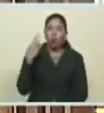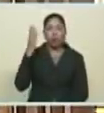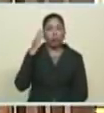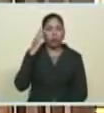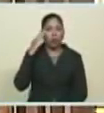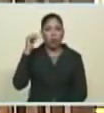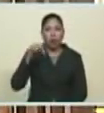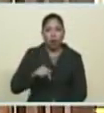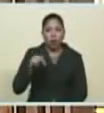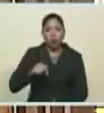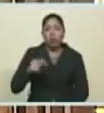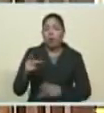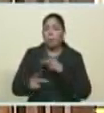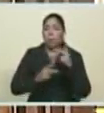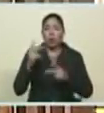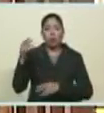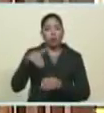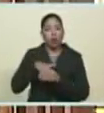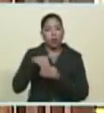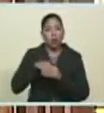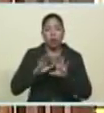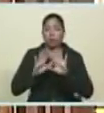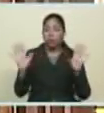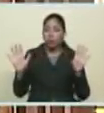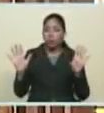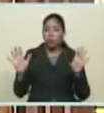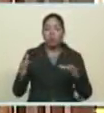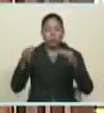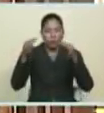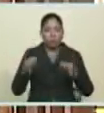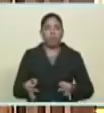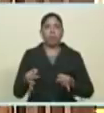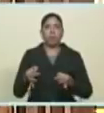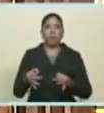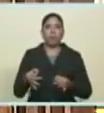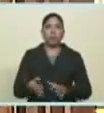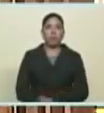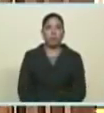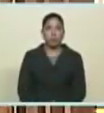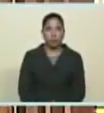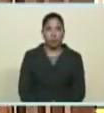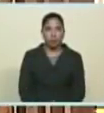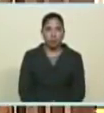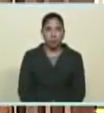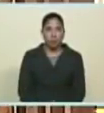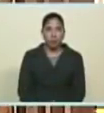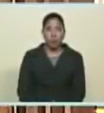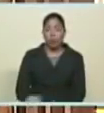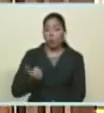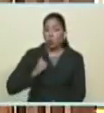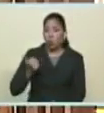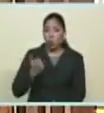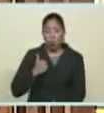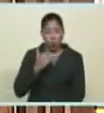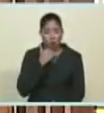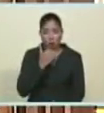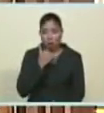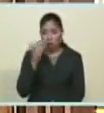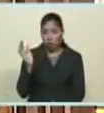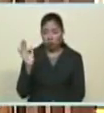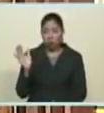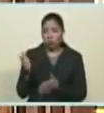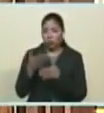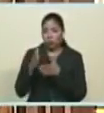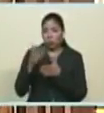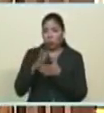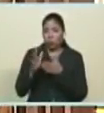proceso electoral está garantizado plenamente, en cualquier condición, y